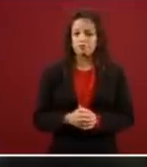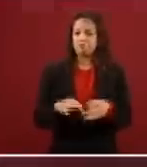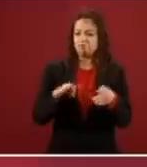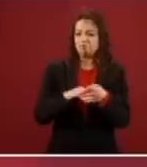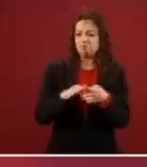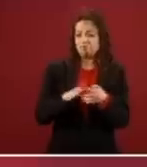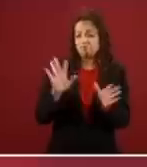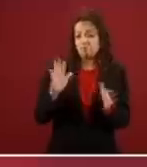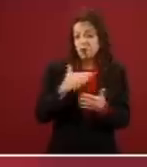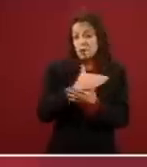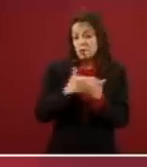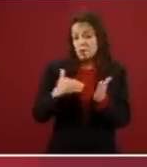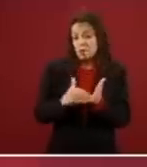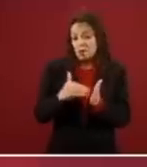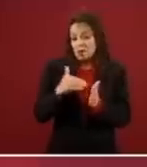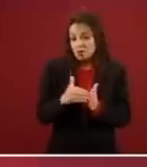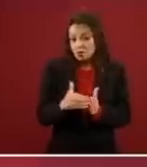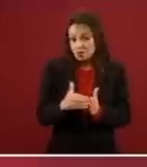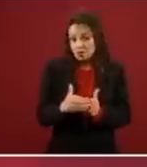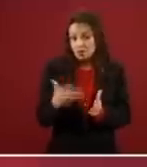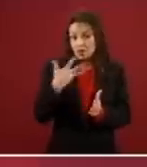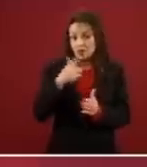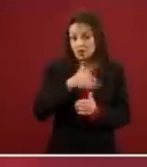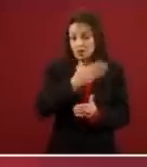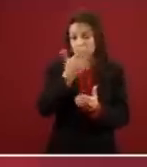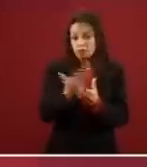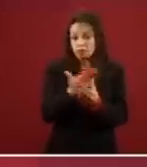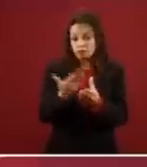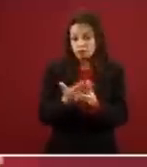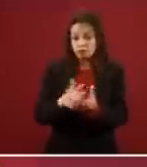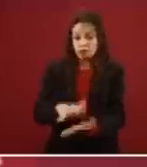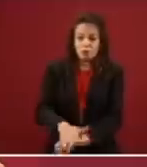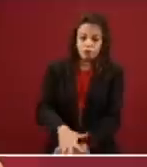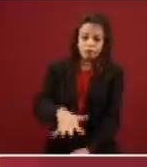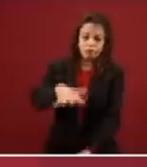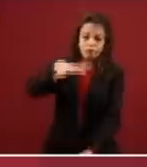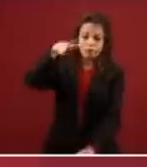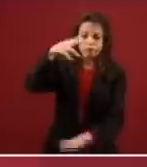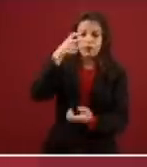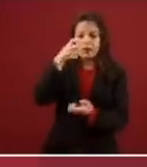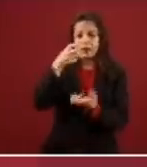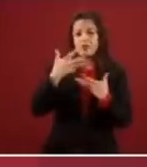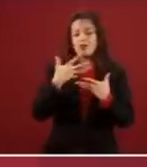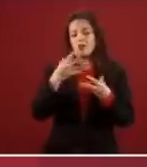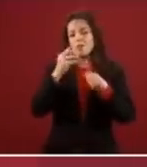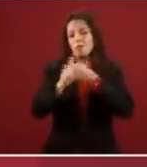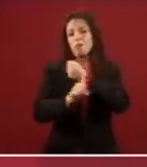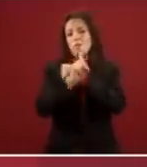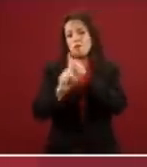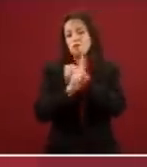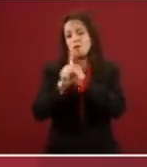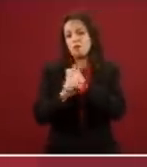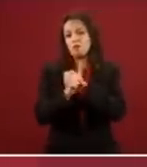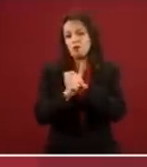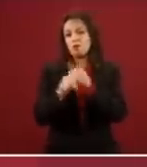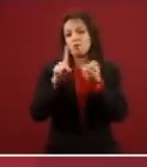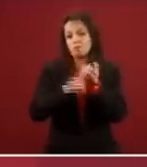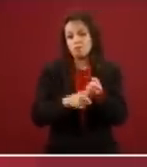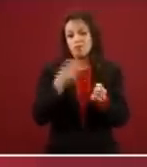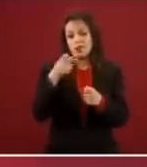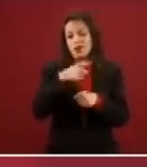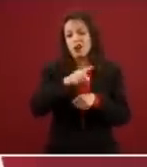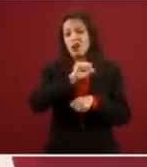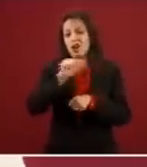de expedientes rezagados, y esta es parte de la enorme problemática del mundo del trabajo, que